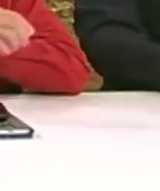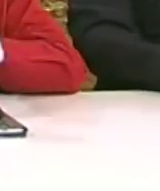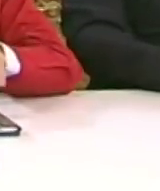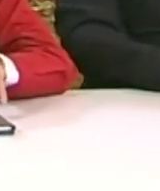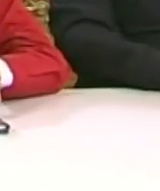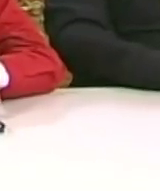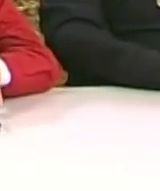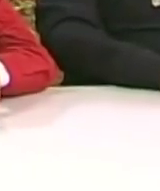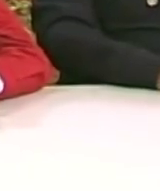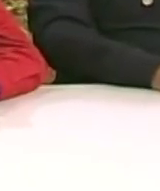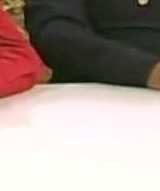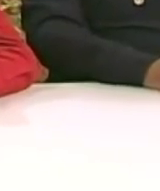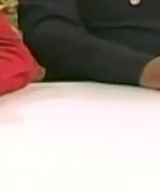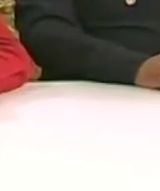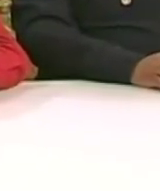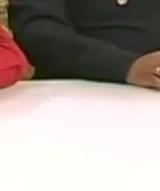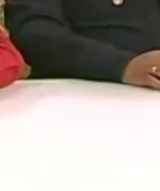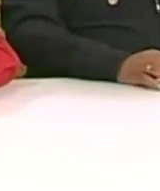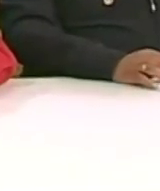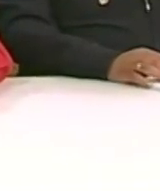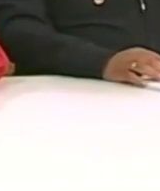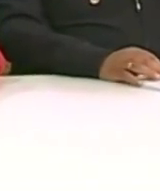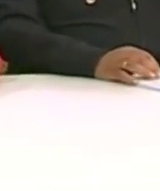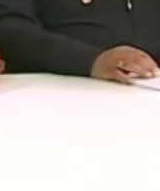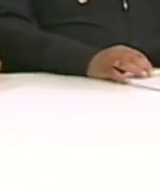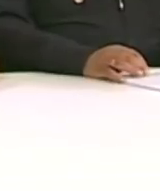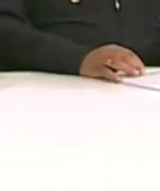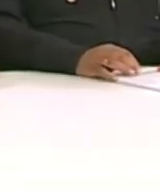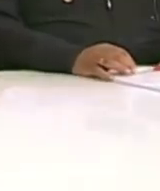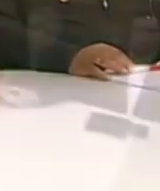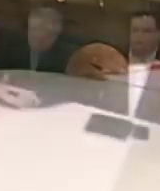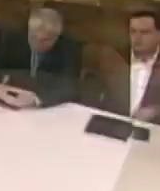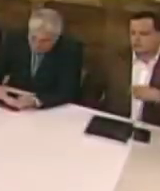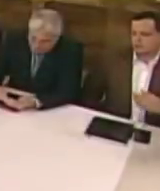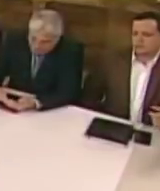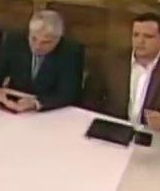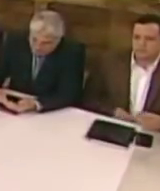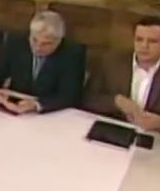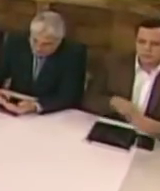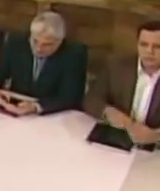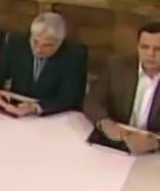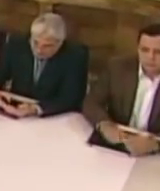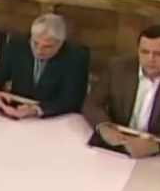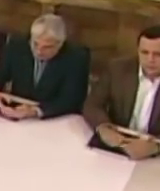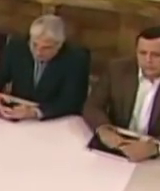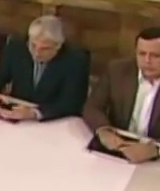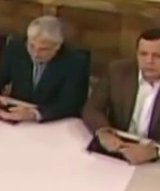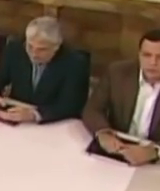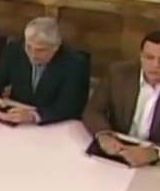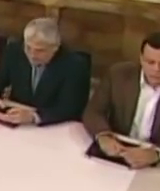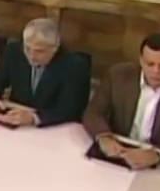para tratar varios temas, varios asuntos, ¿no? Saludo a todos los compañeros presentes,